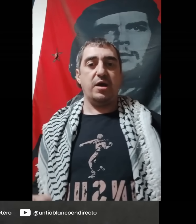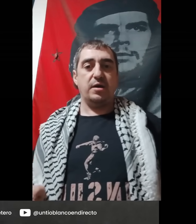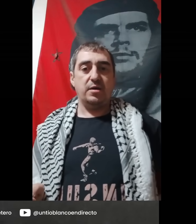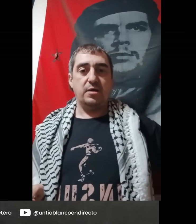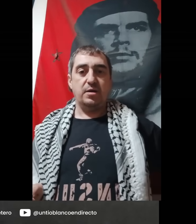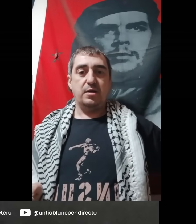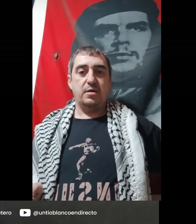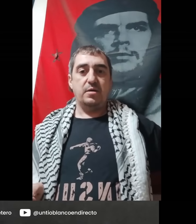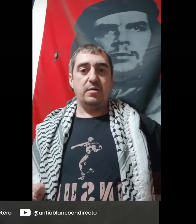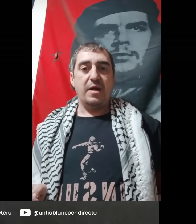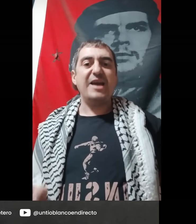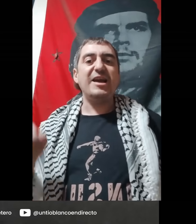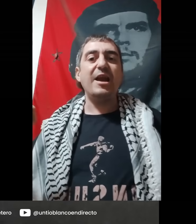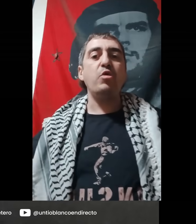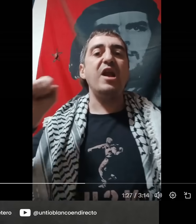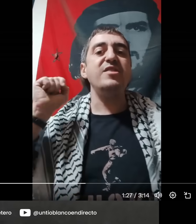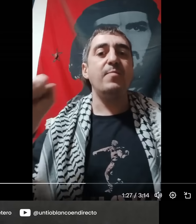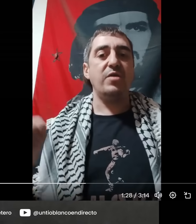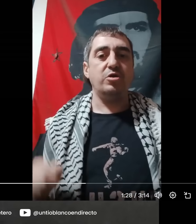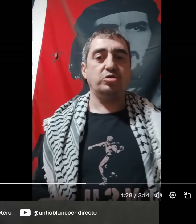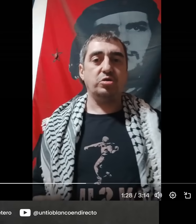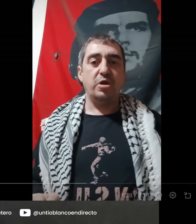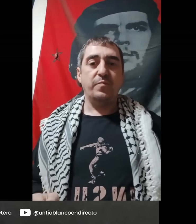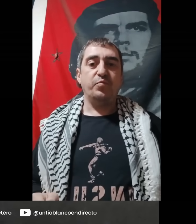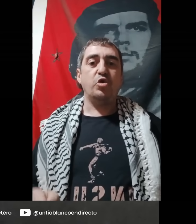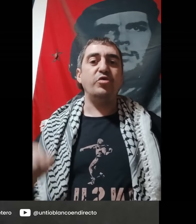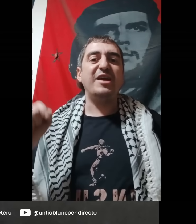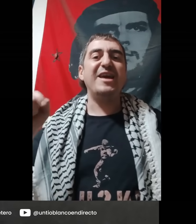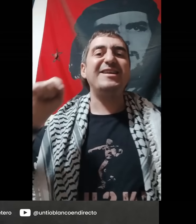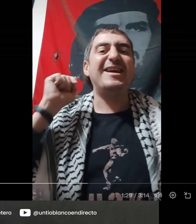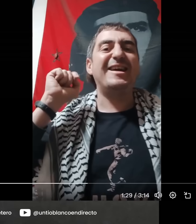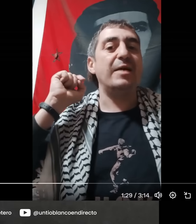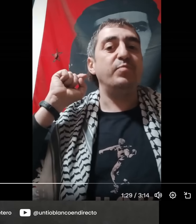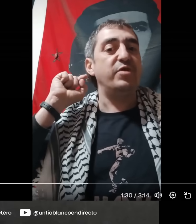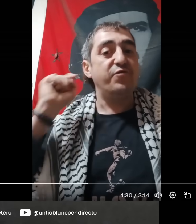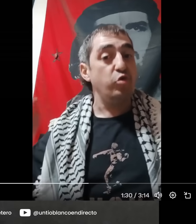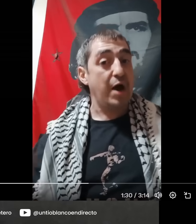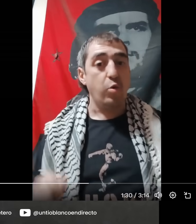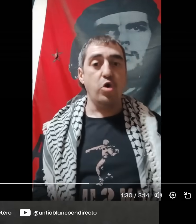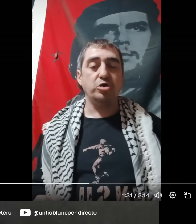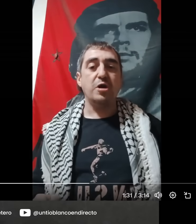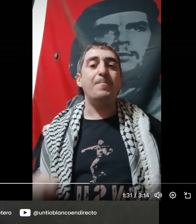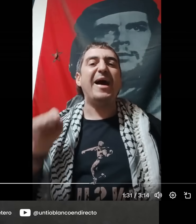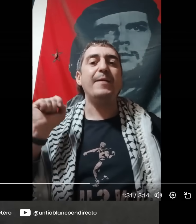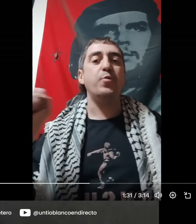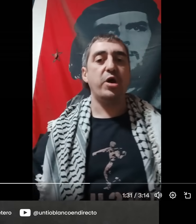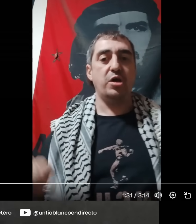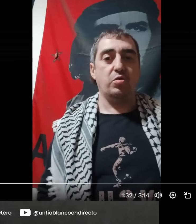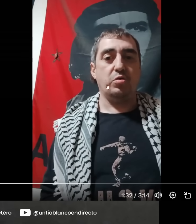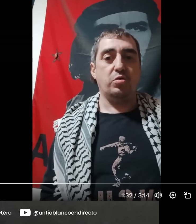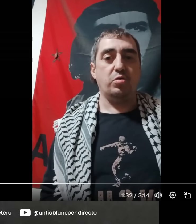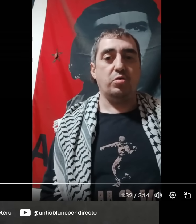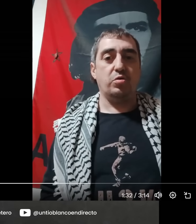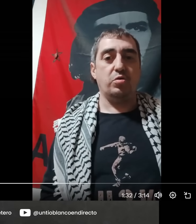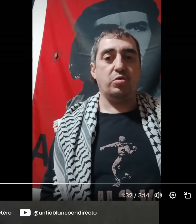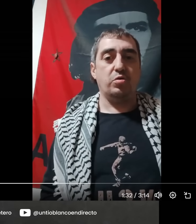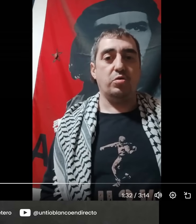que lo harían. Hay que crear una ley de medios donde quien difunda bulos pague por